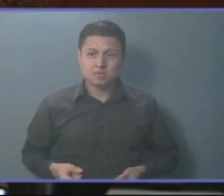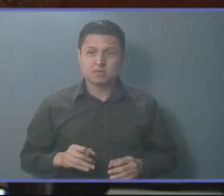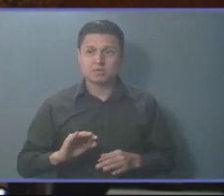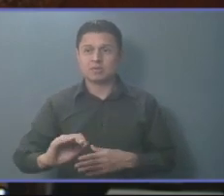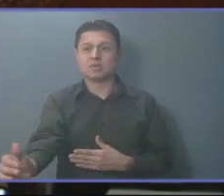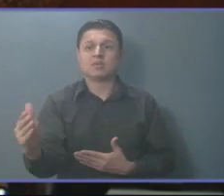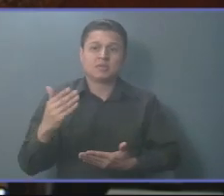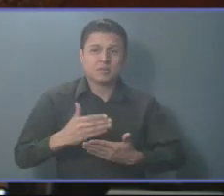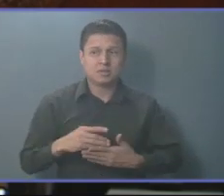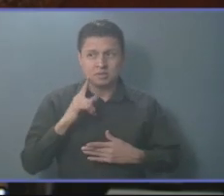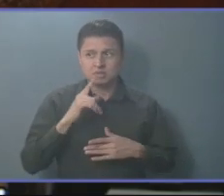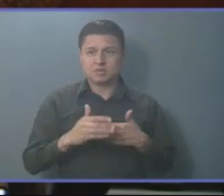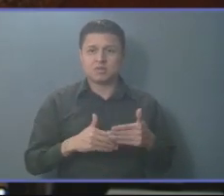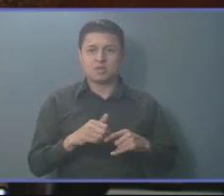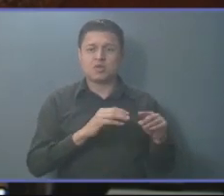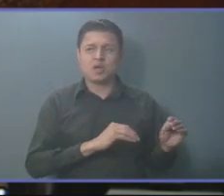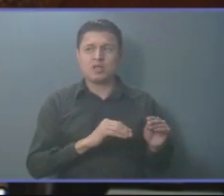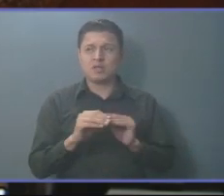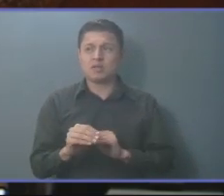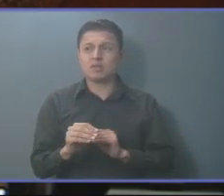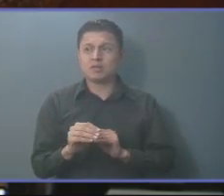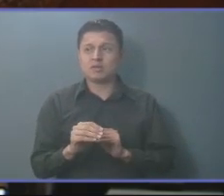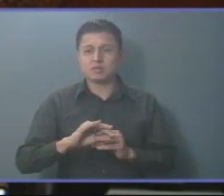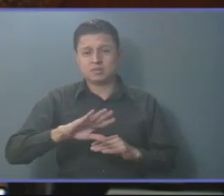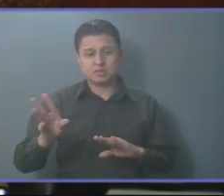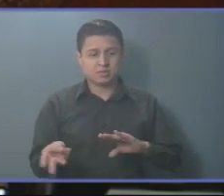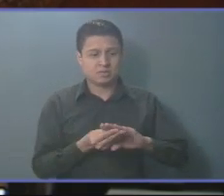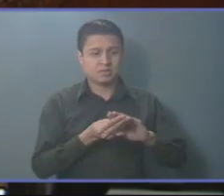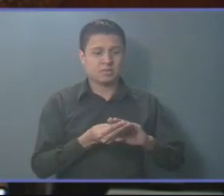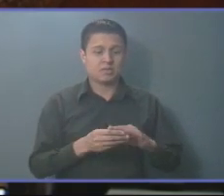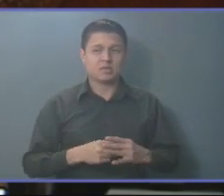ocupacionales, artículo 28. En adición a